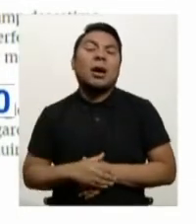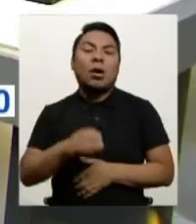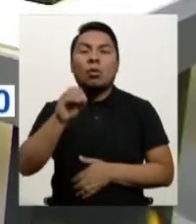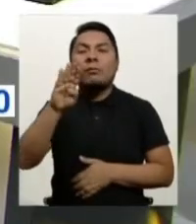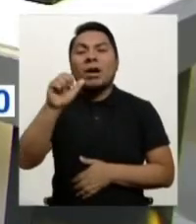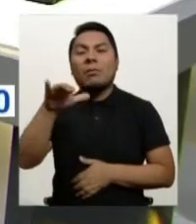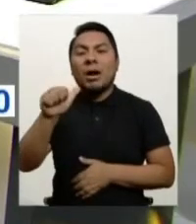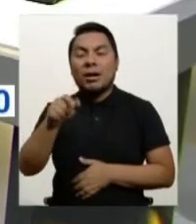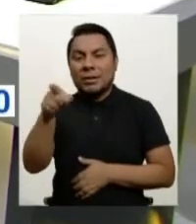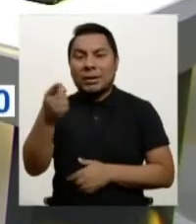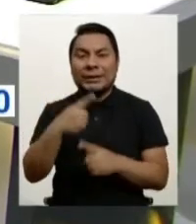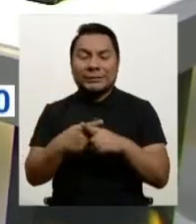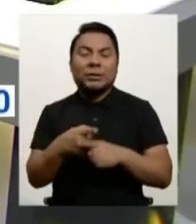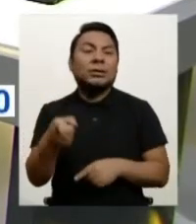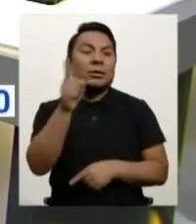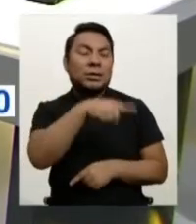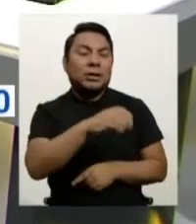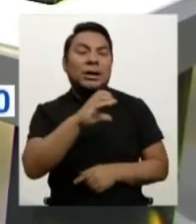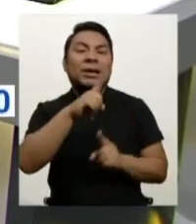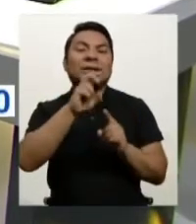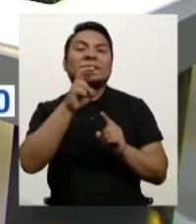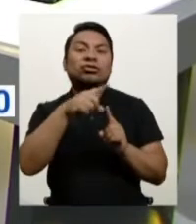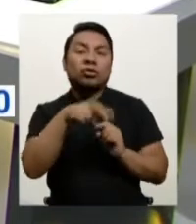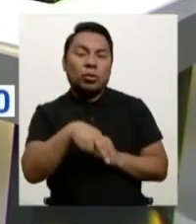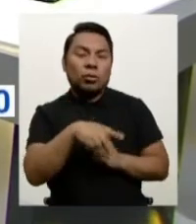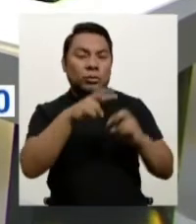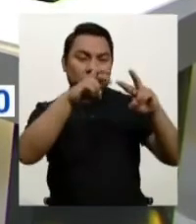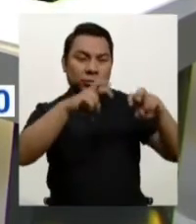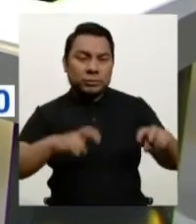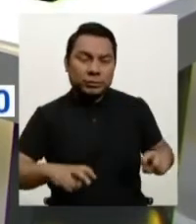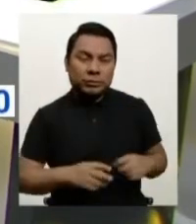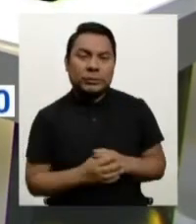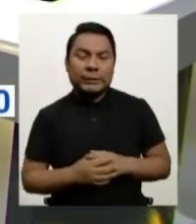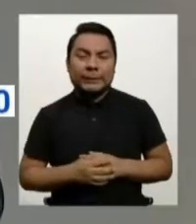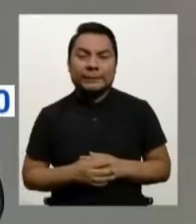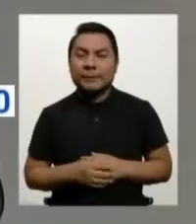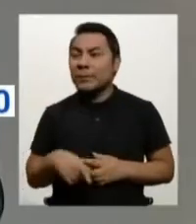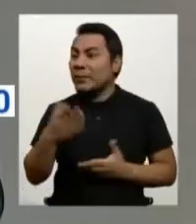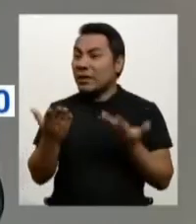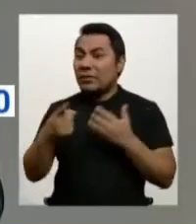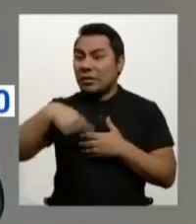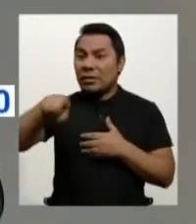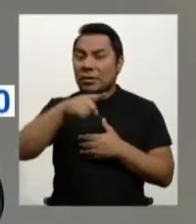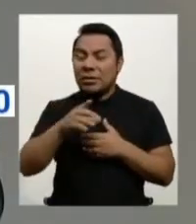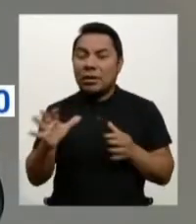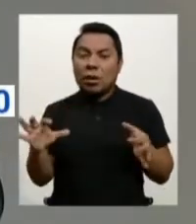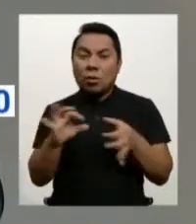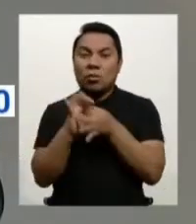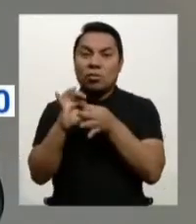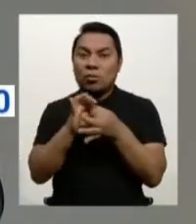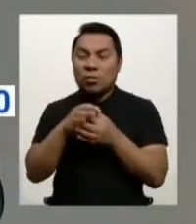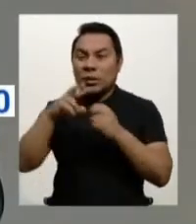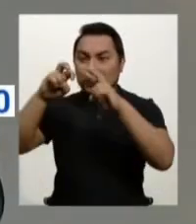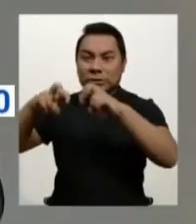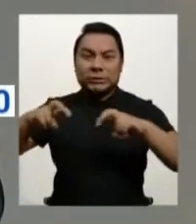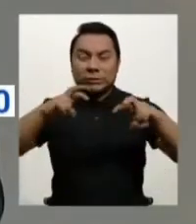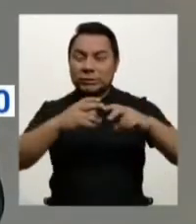Bueno, esto sí podría unir a los republicanos, quizás. Sí, bueno, pero en todo caso es un poco débil frente